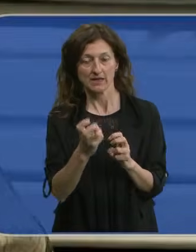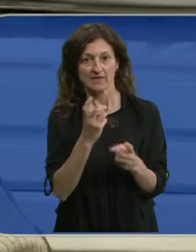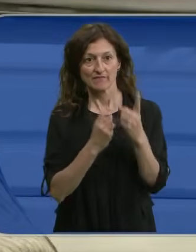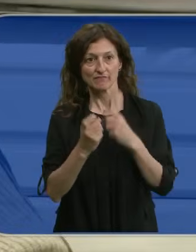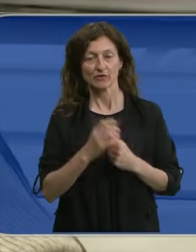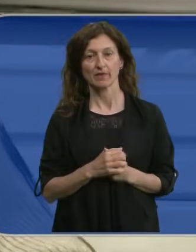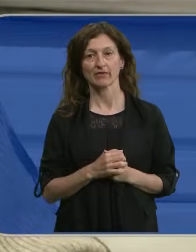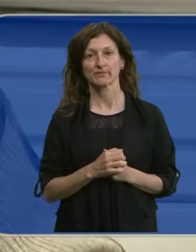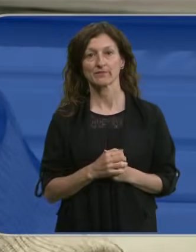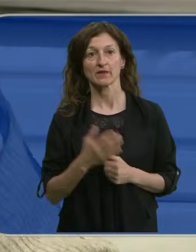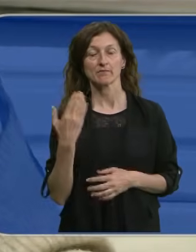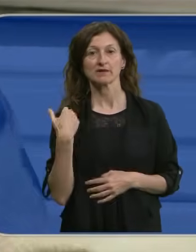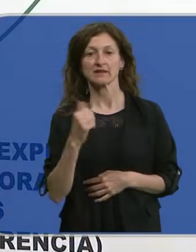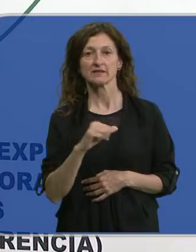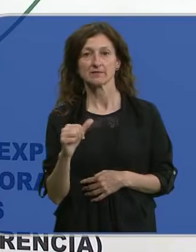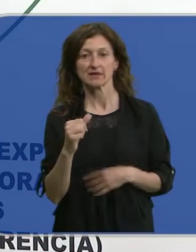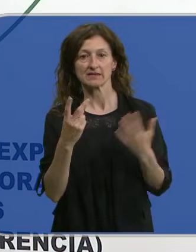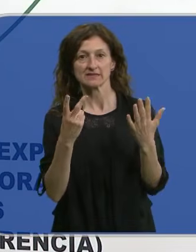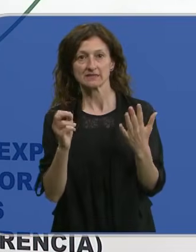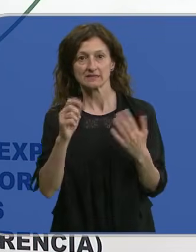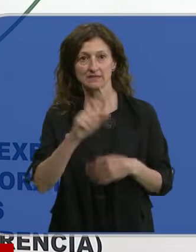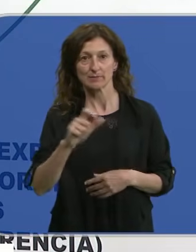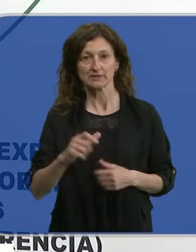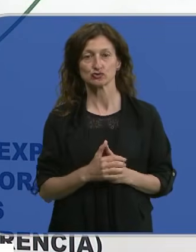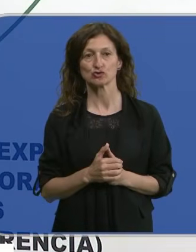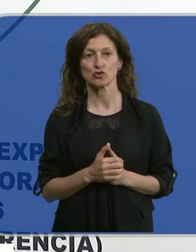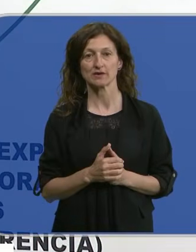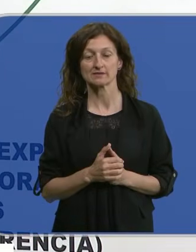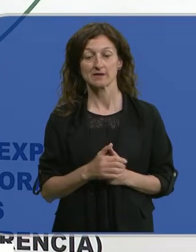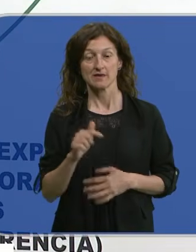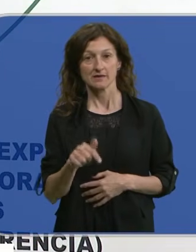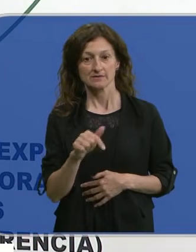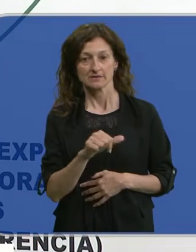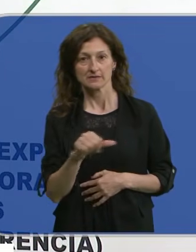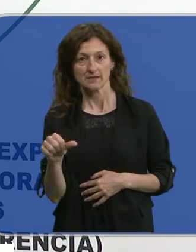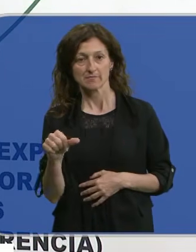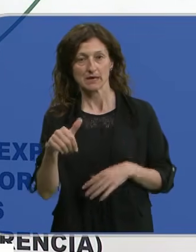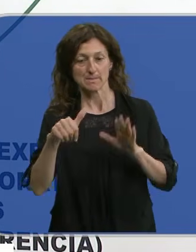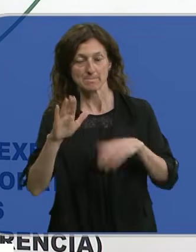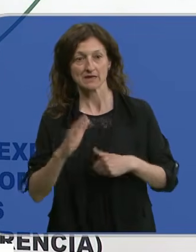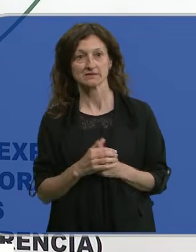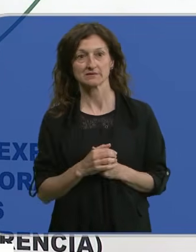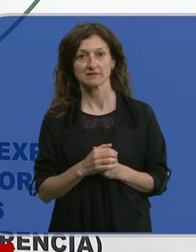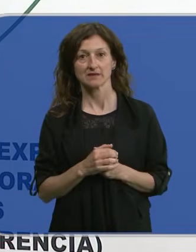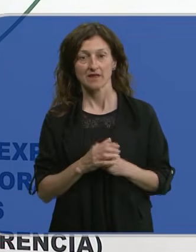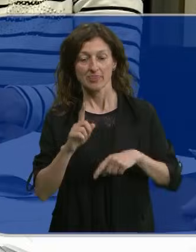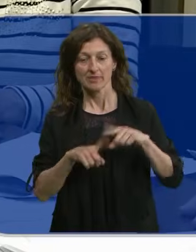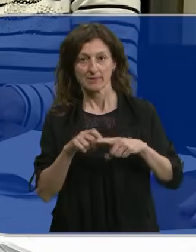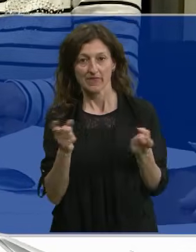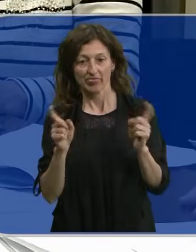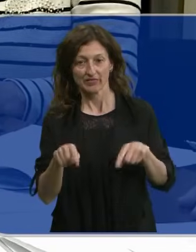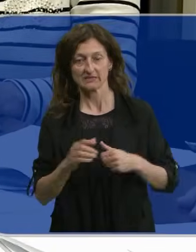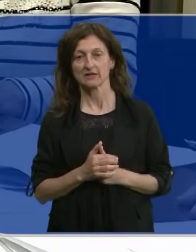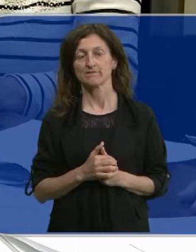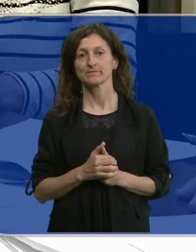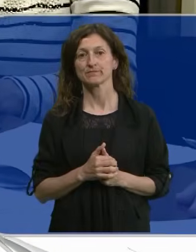de información. La semana pasada hemos atendido unas 70 personas y esta semana pensamos más, pero claro, todo bajo cita. Pero